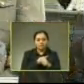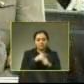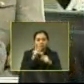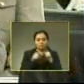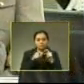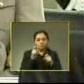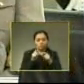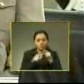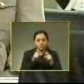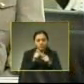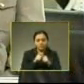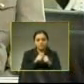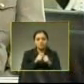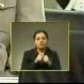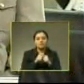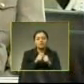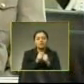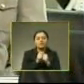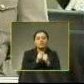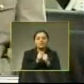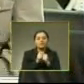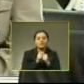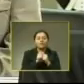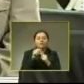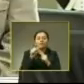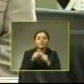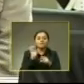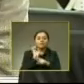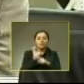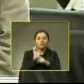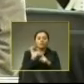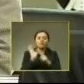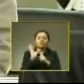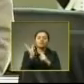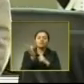haciendo en este Ecuador intercultural.